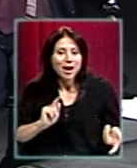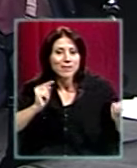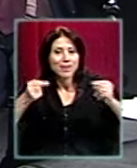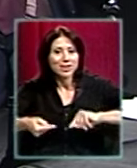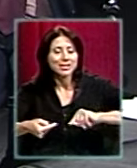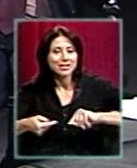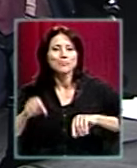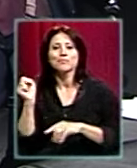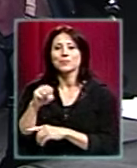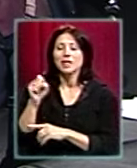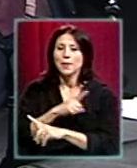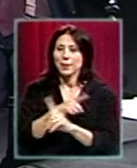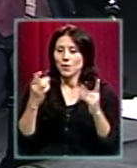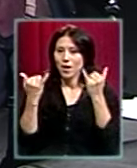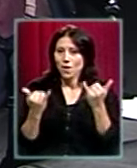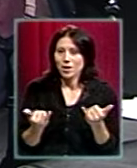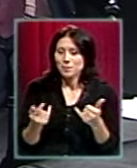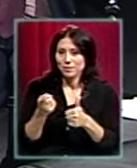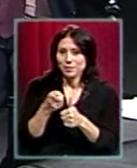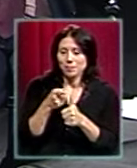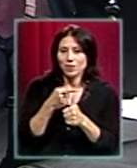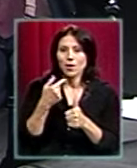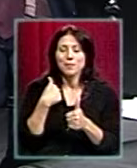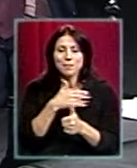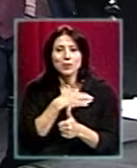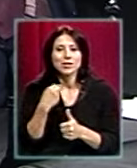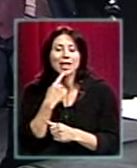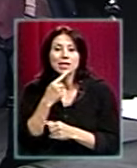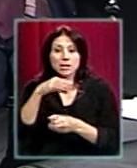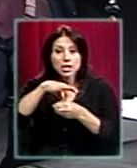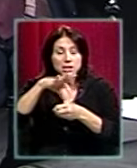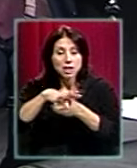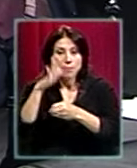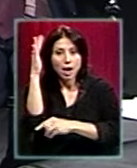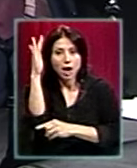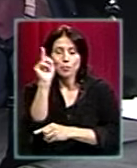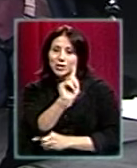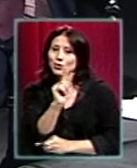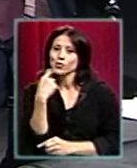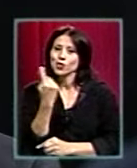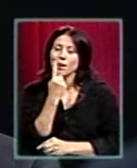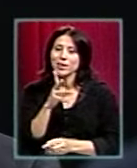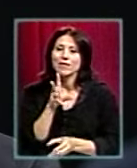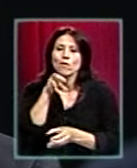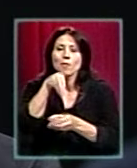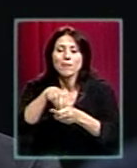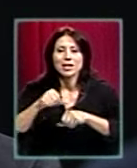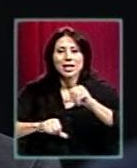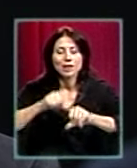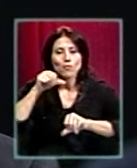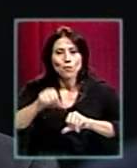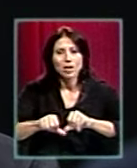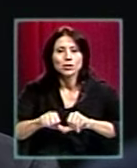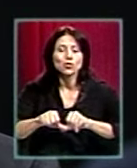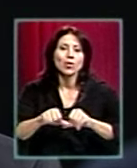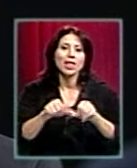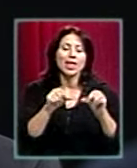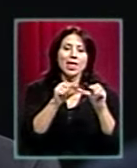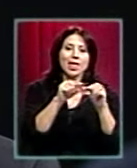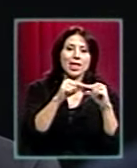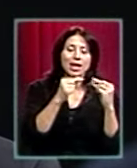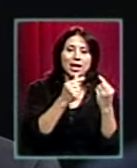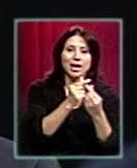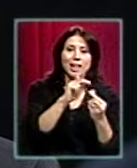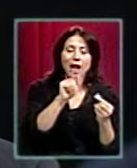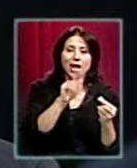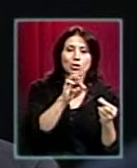de pasar a ese tema me gustaría indicar que la siembra de árboles no solamente forma parte del esfuerzo de captura y almacenamiento de